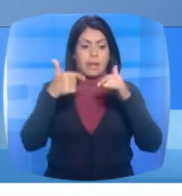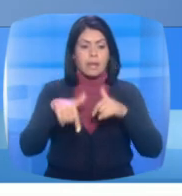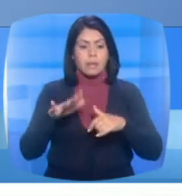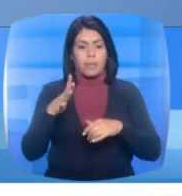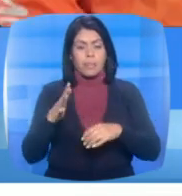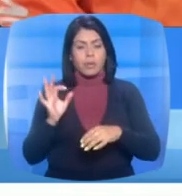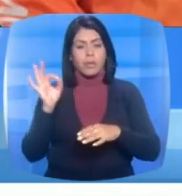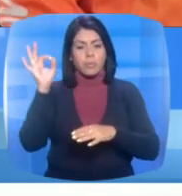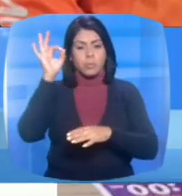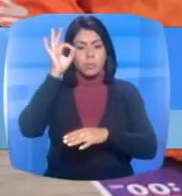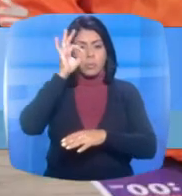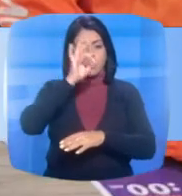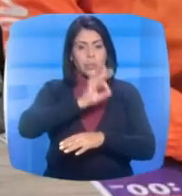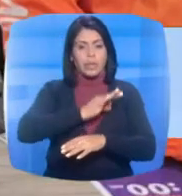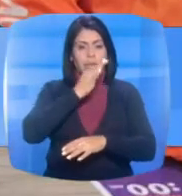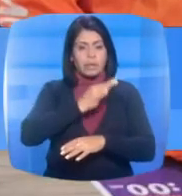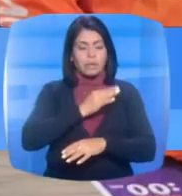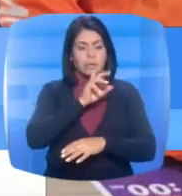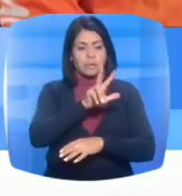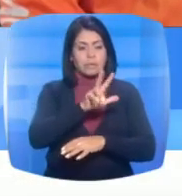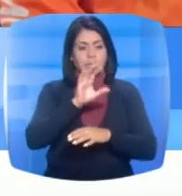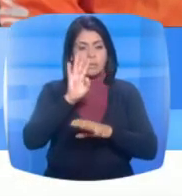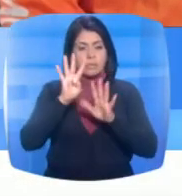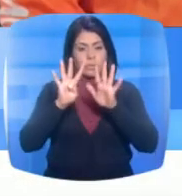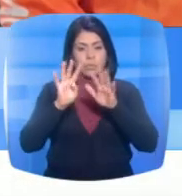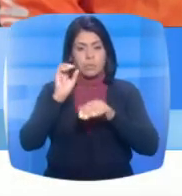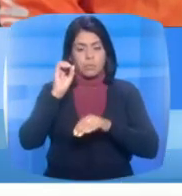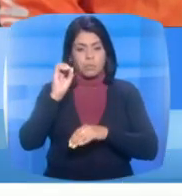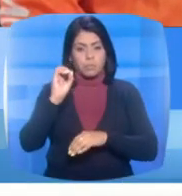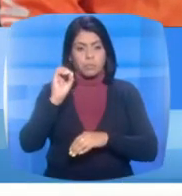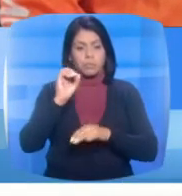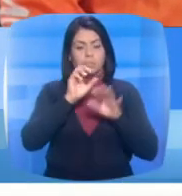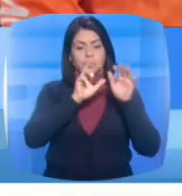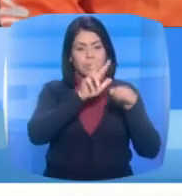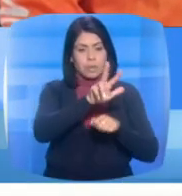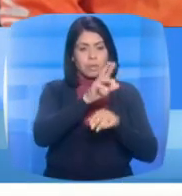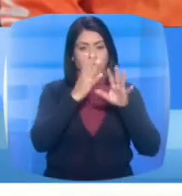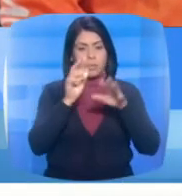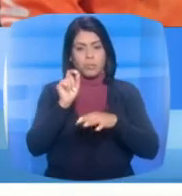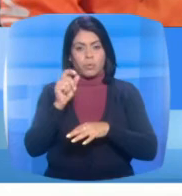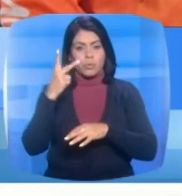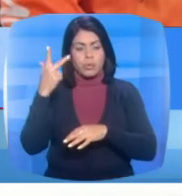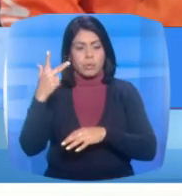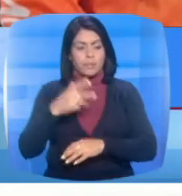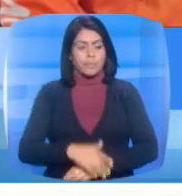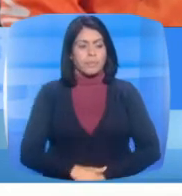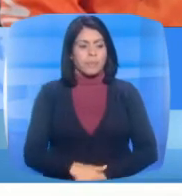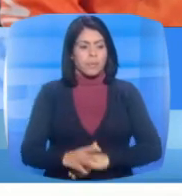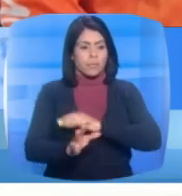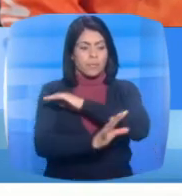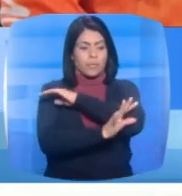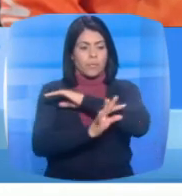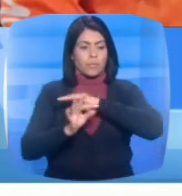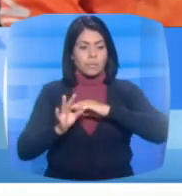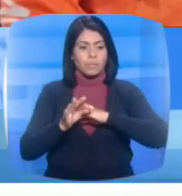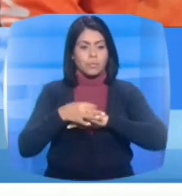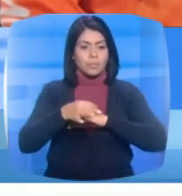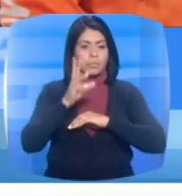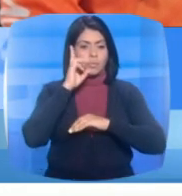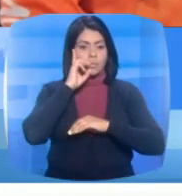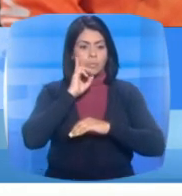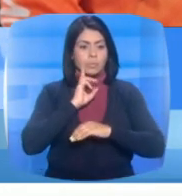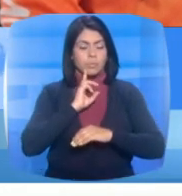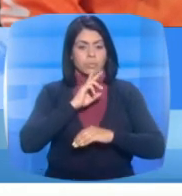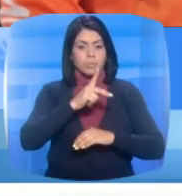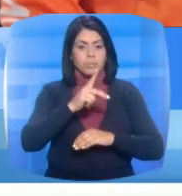caída la tarde. Temperaturas que han superado los 39.3 grados Celsius en zonas como es la zona frontera, el municipio Bolívar, municipio